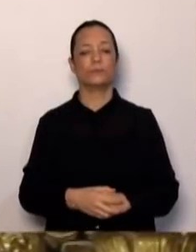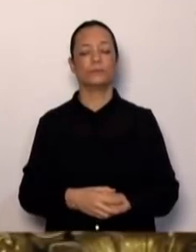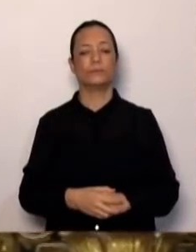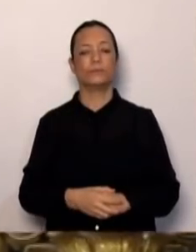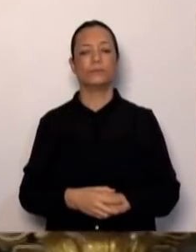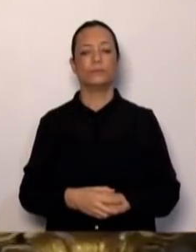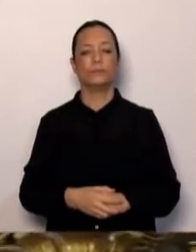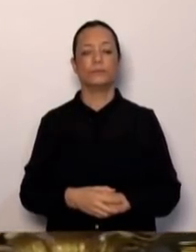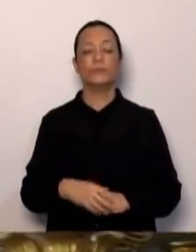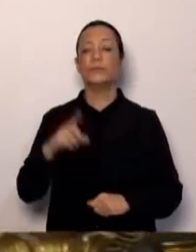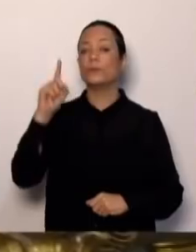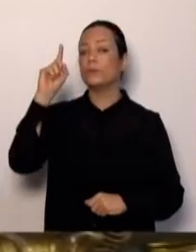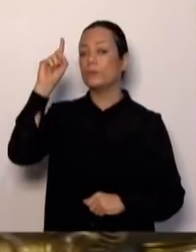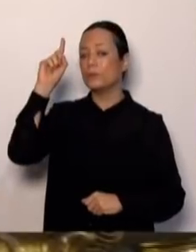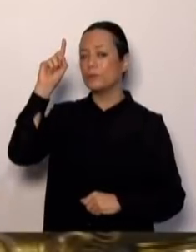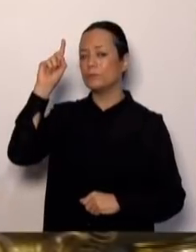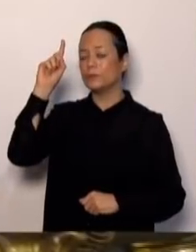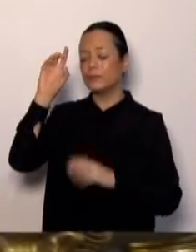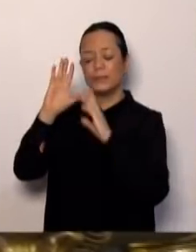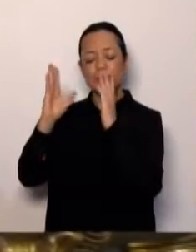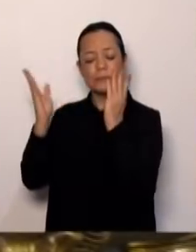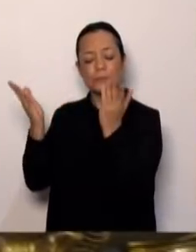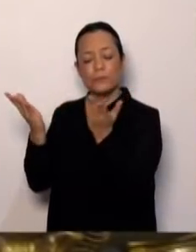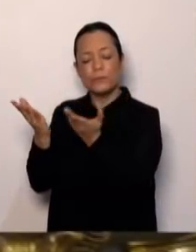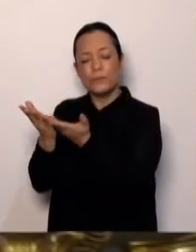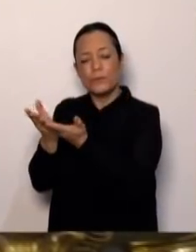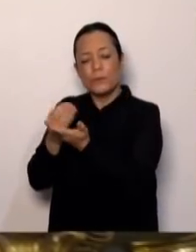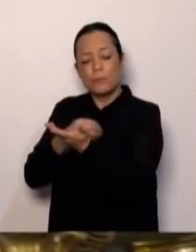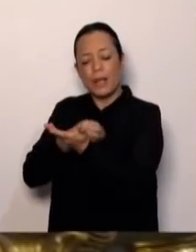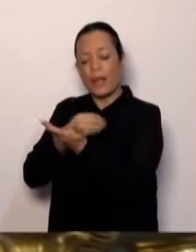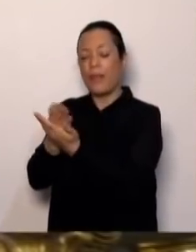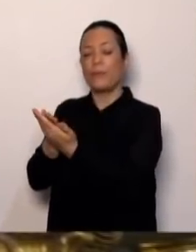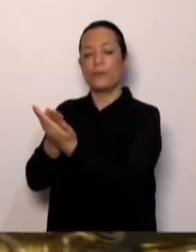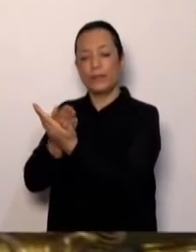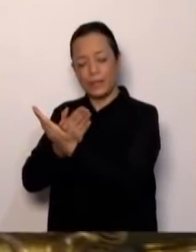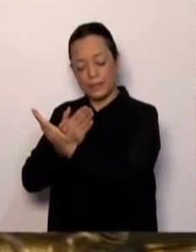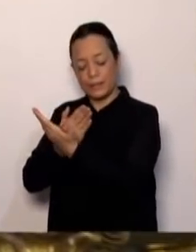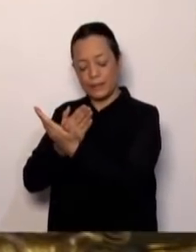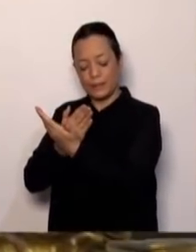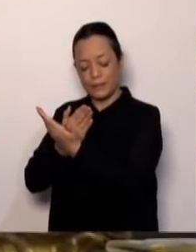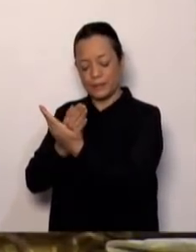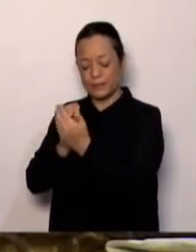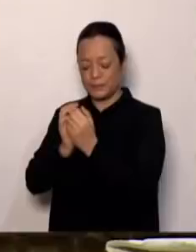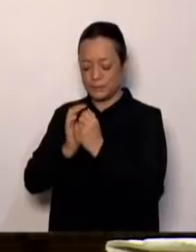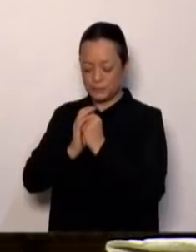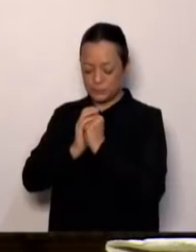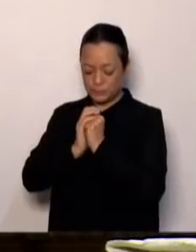nosotros. Tú que quitas el pecado del mundo,